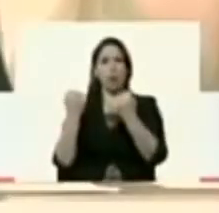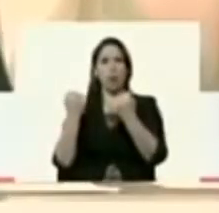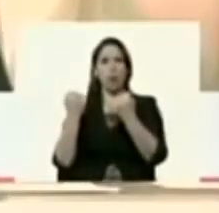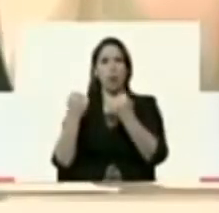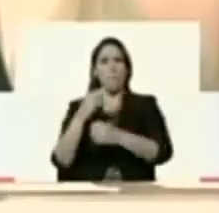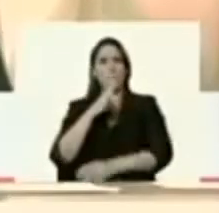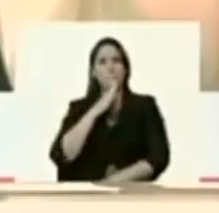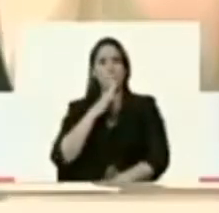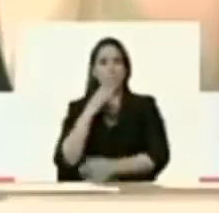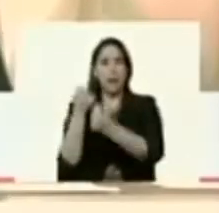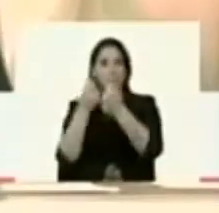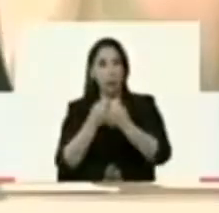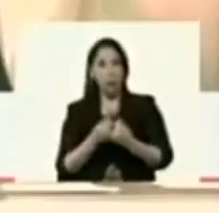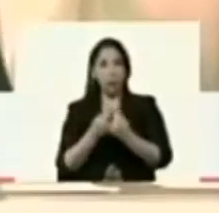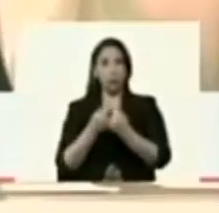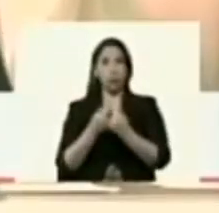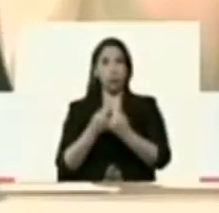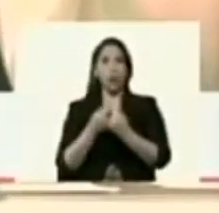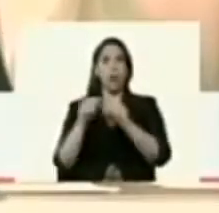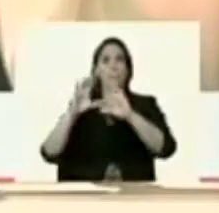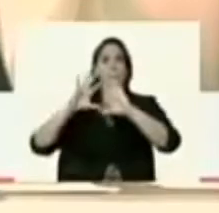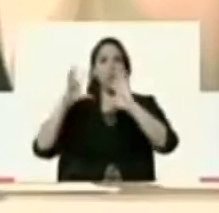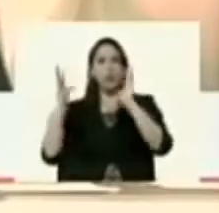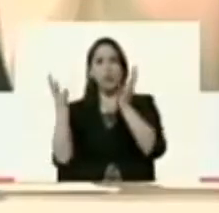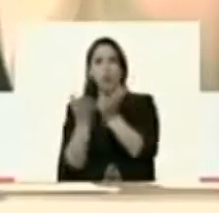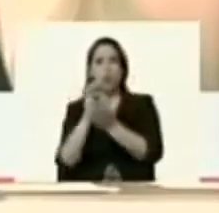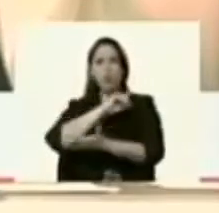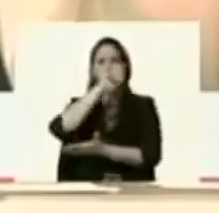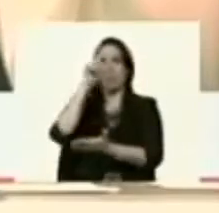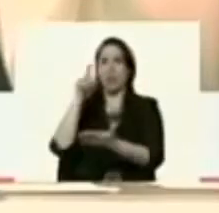y financieramente en el mundo entero.